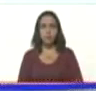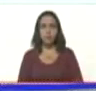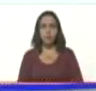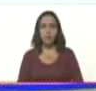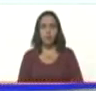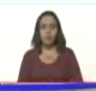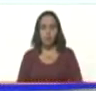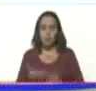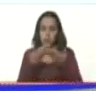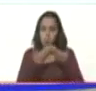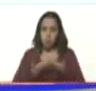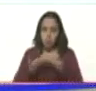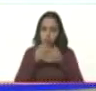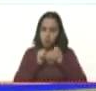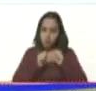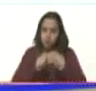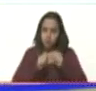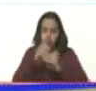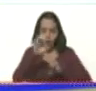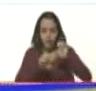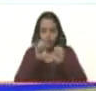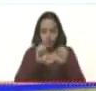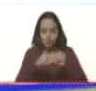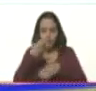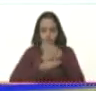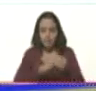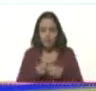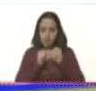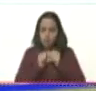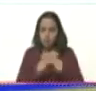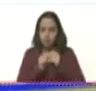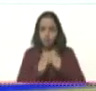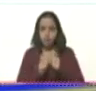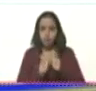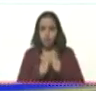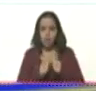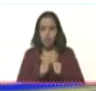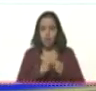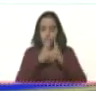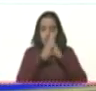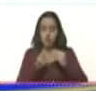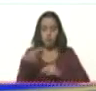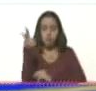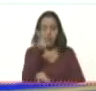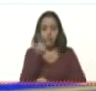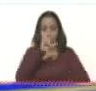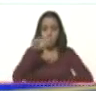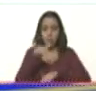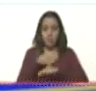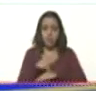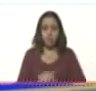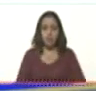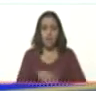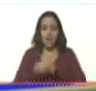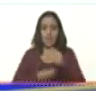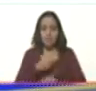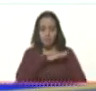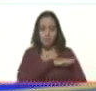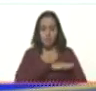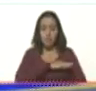estudios permanentes que hacemos a nivel nacional, que hace el Ministerio de